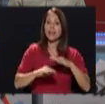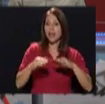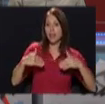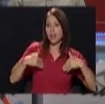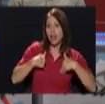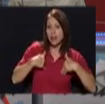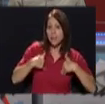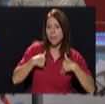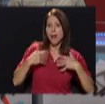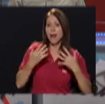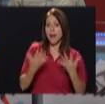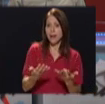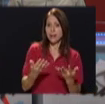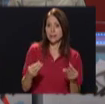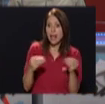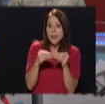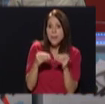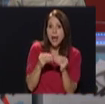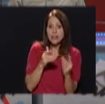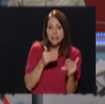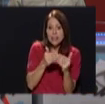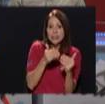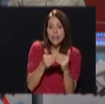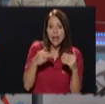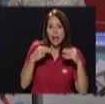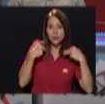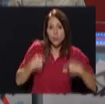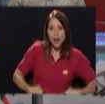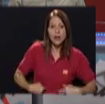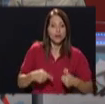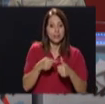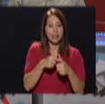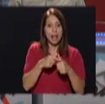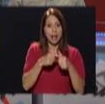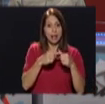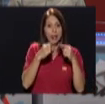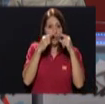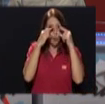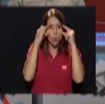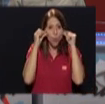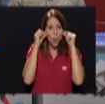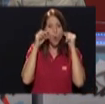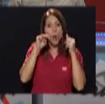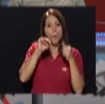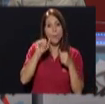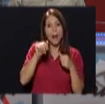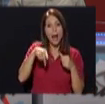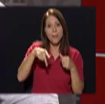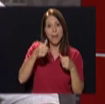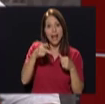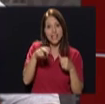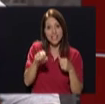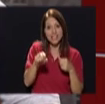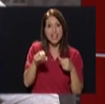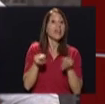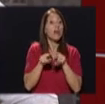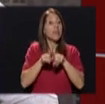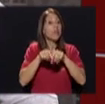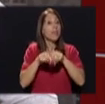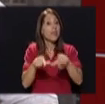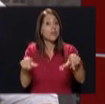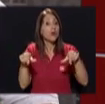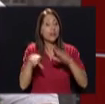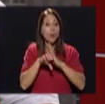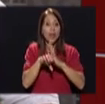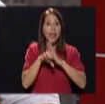básicamente entre las especies que están habiendo más interacción están los mapaches, depende, yo creo que también por zonas, por ejemplo, en áreas